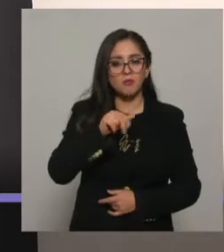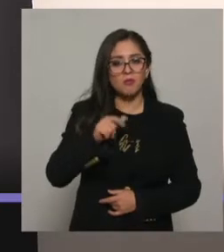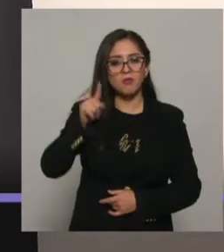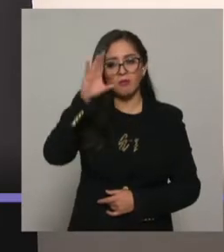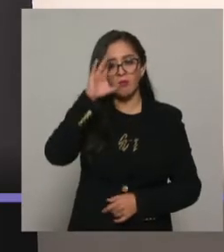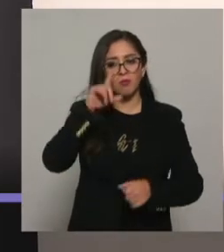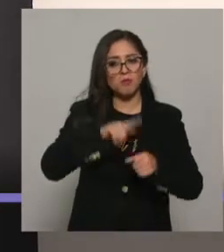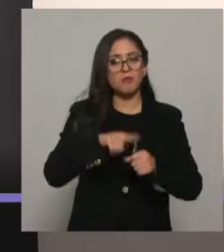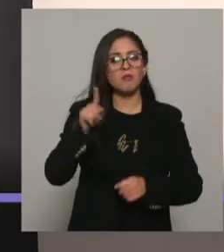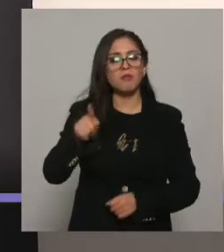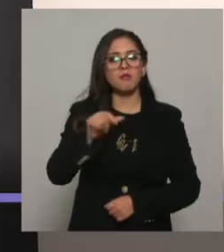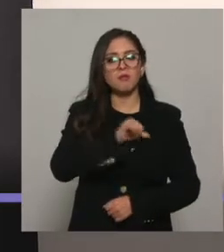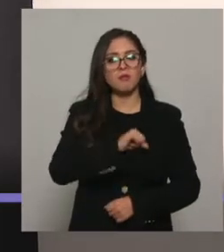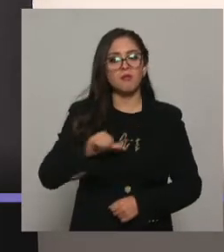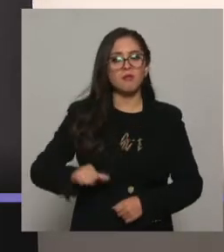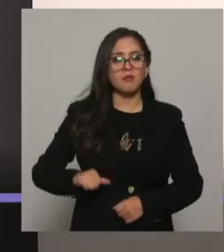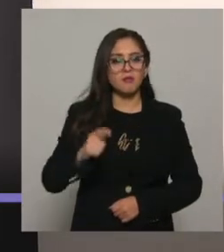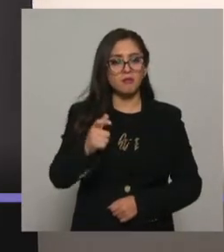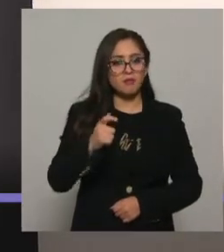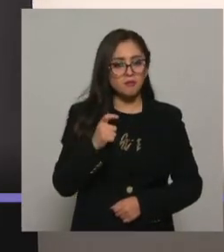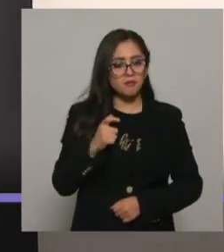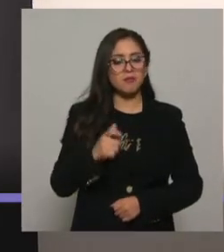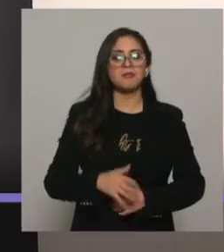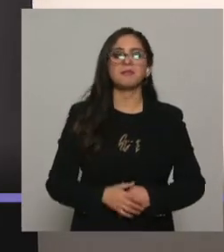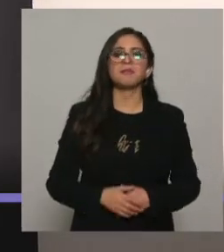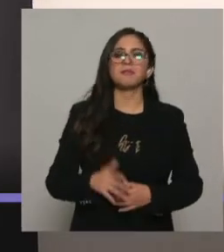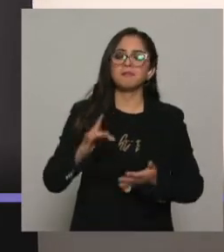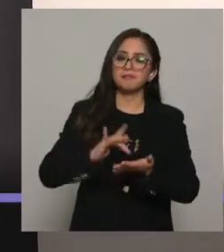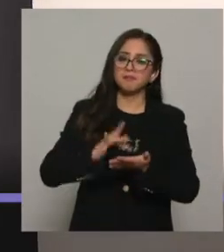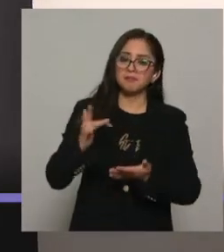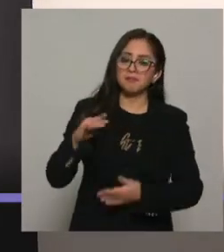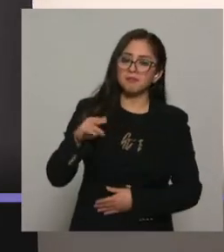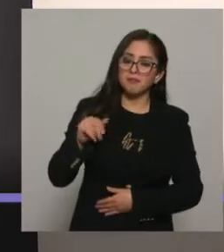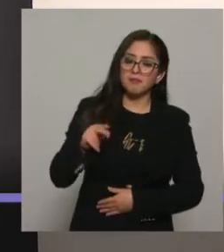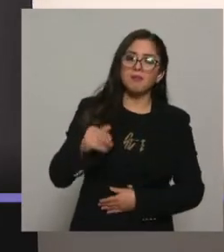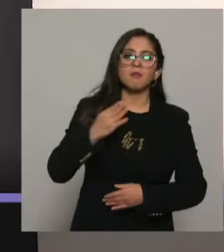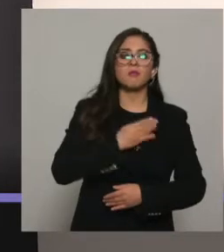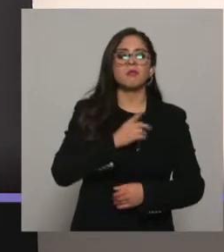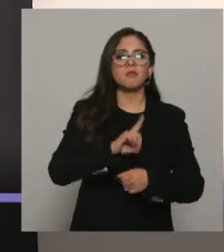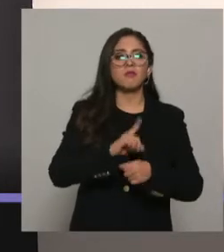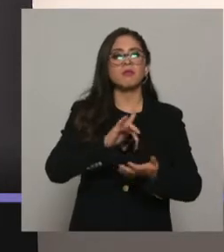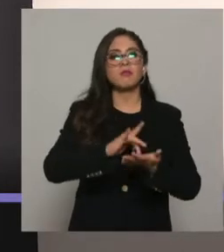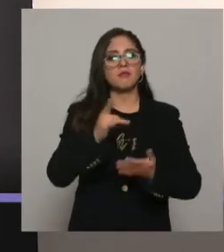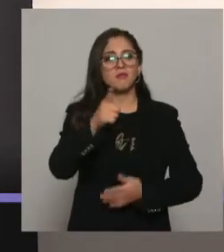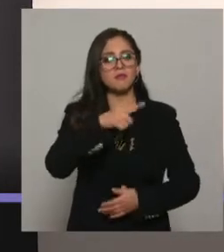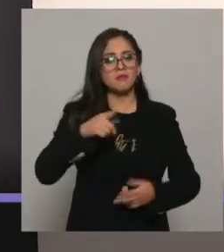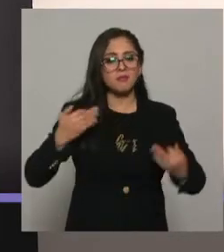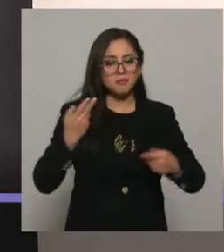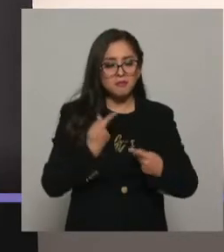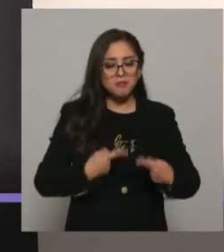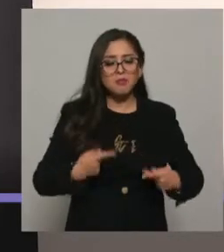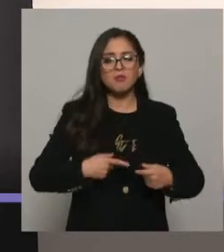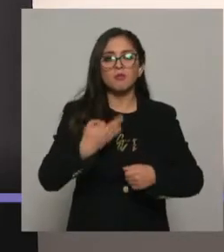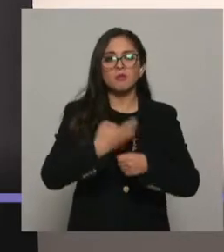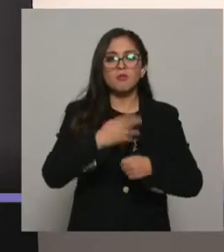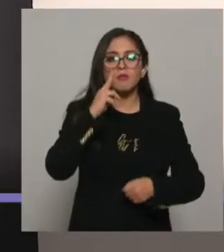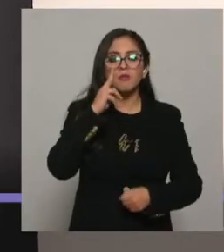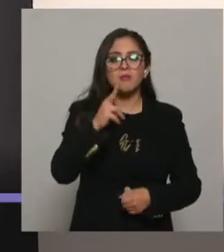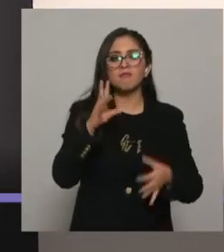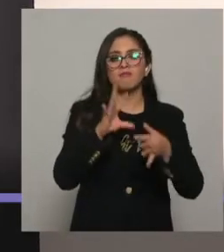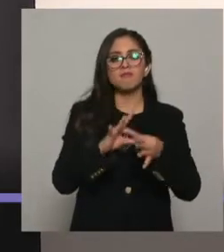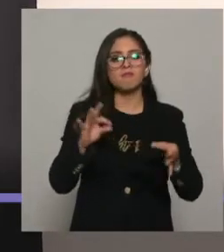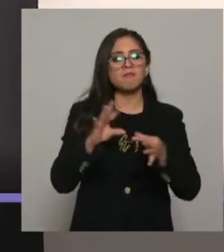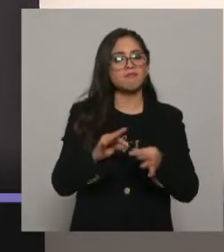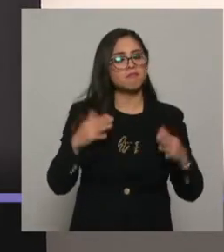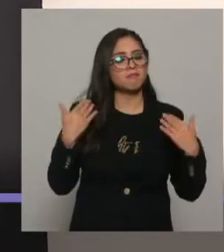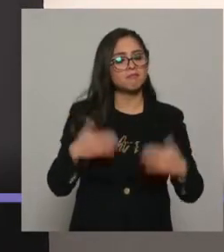Bienvenida. Gracias, Mariana. Buenos días. Muchas gracias al auditorio que está con nosotros. Les invitamos a que se queden. Va a ser un